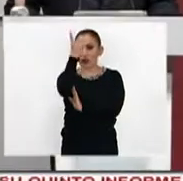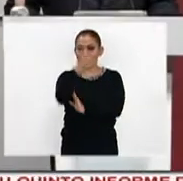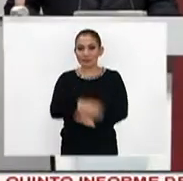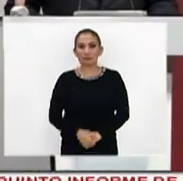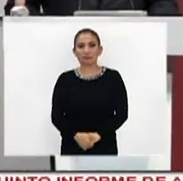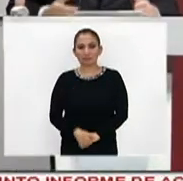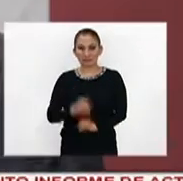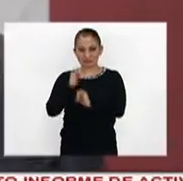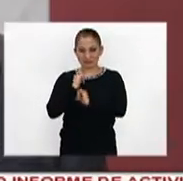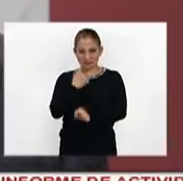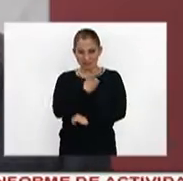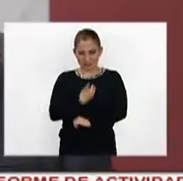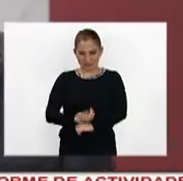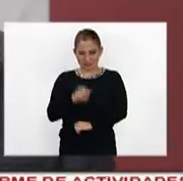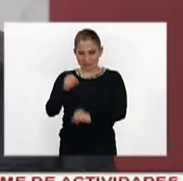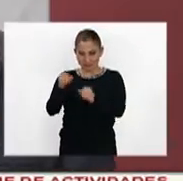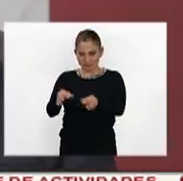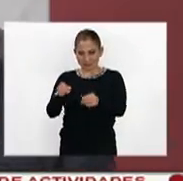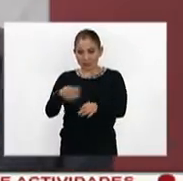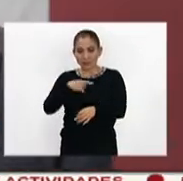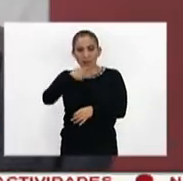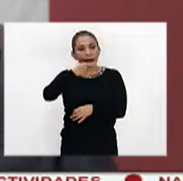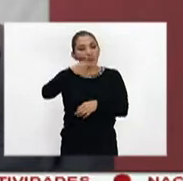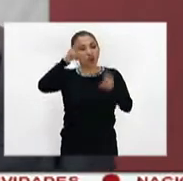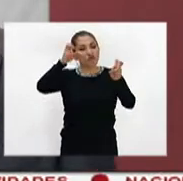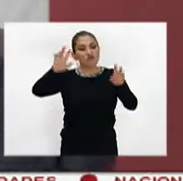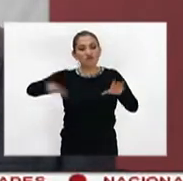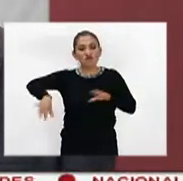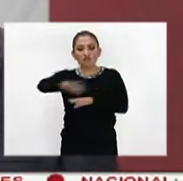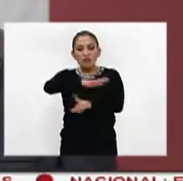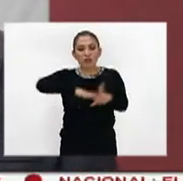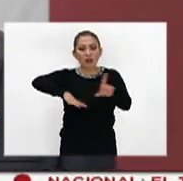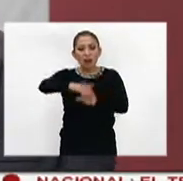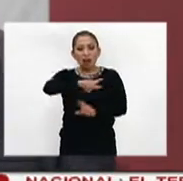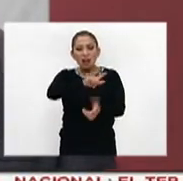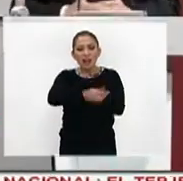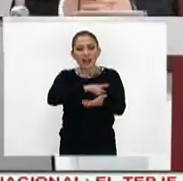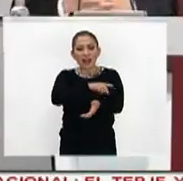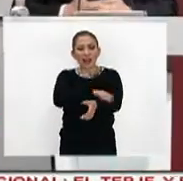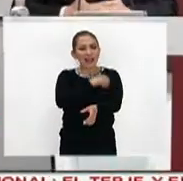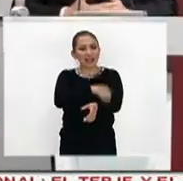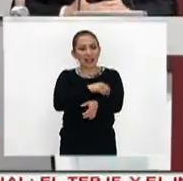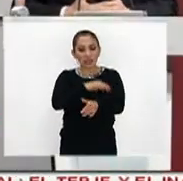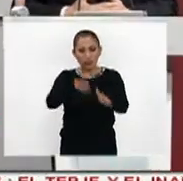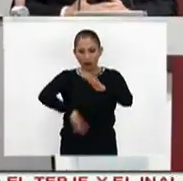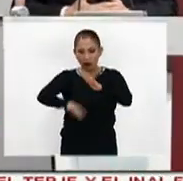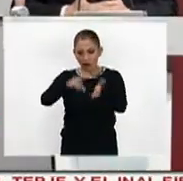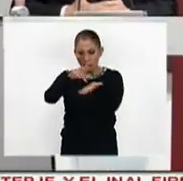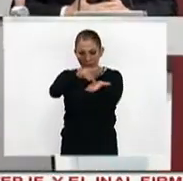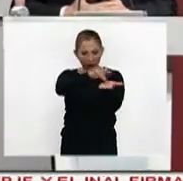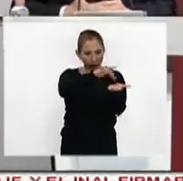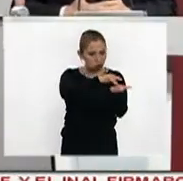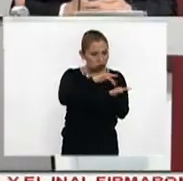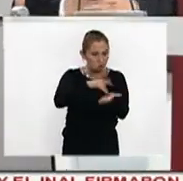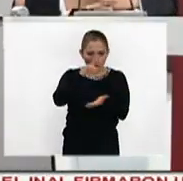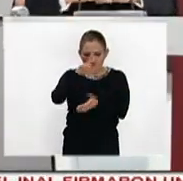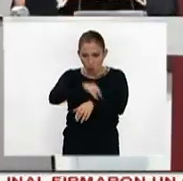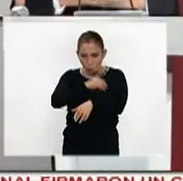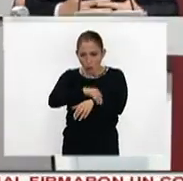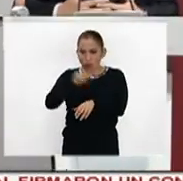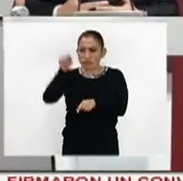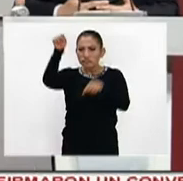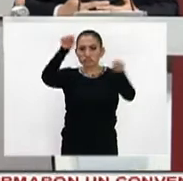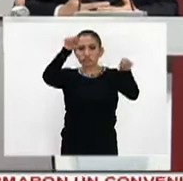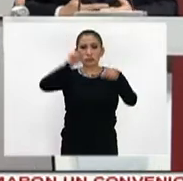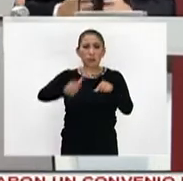dólares. El vocero presidencial se refirió al componente social de la reforma energética, donde el Fondo de Servicio Universal Eléctrico lleva